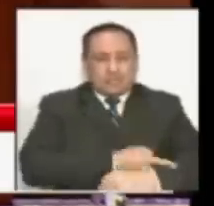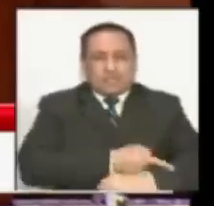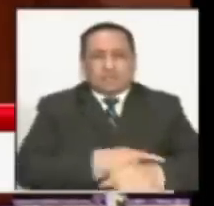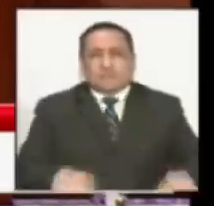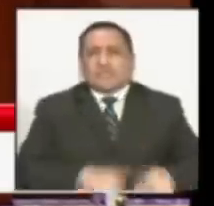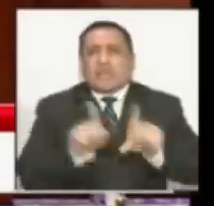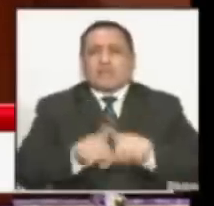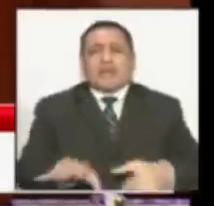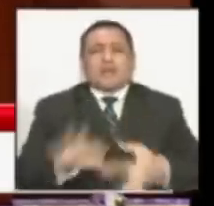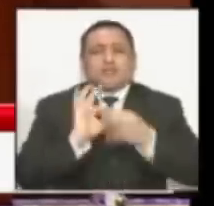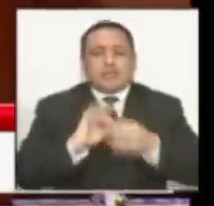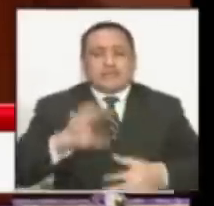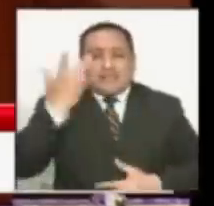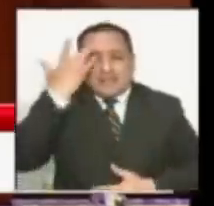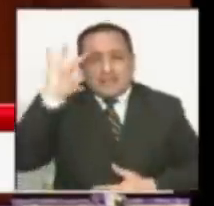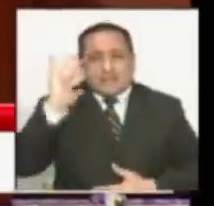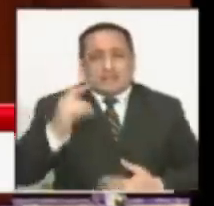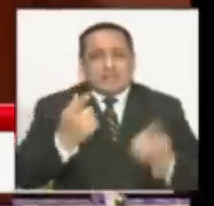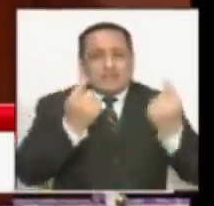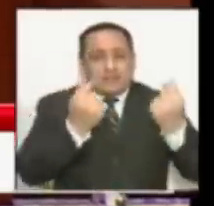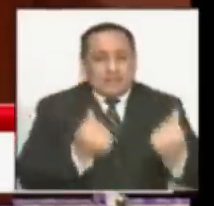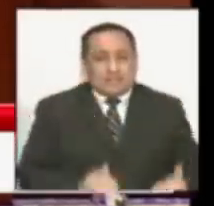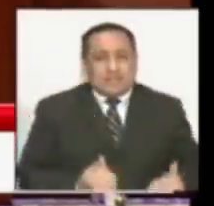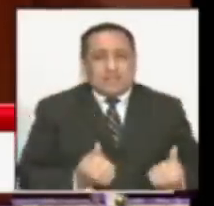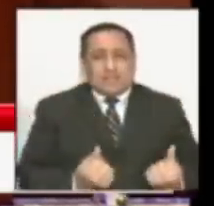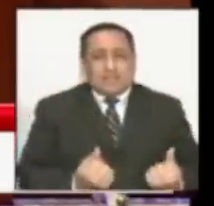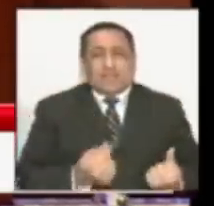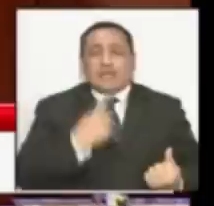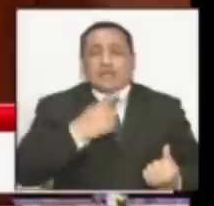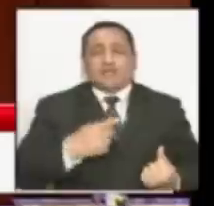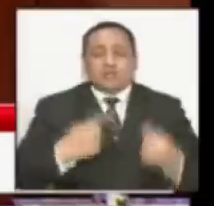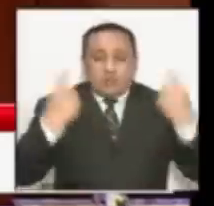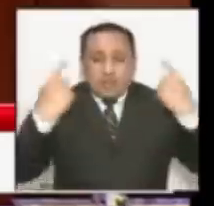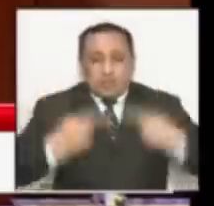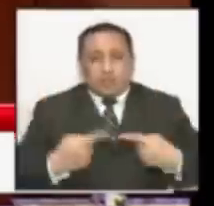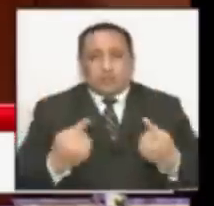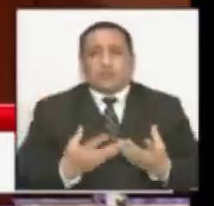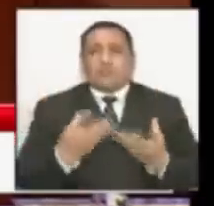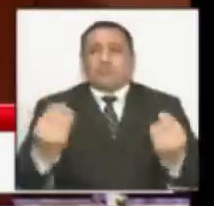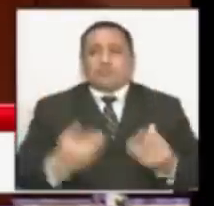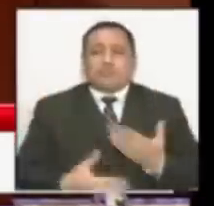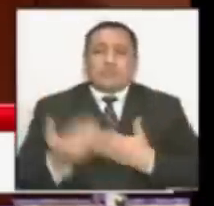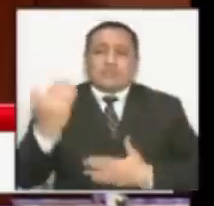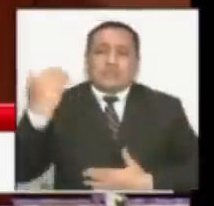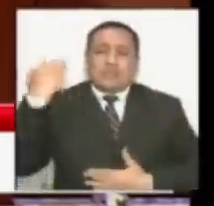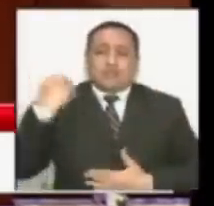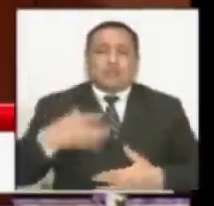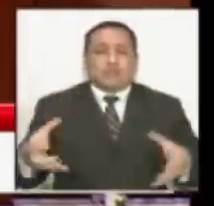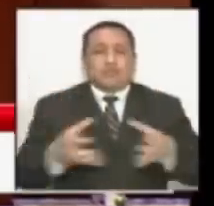Fortaleceremos a la Unidad de Inteligencia Financiera, esa es una iniciativa de muchos de mis antiguos